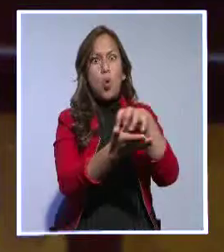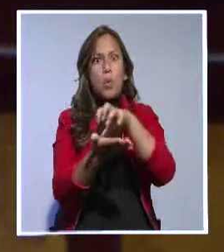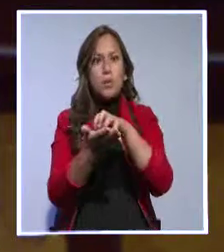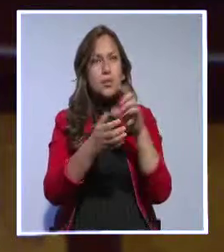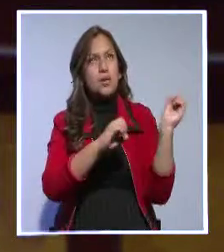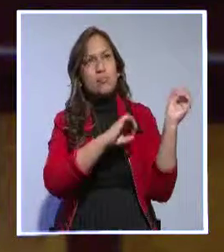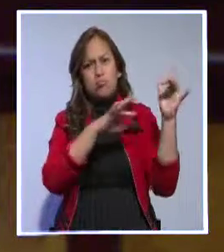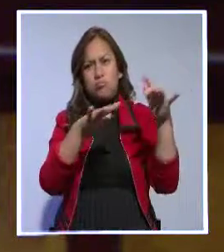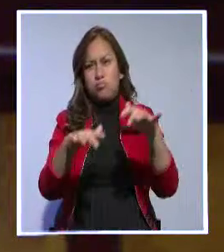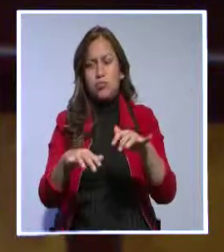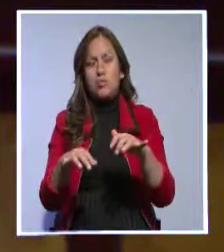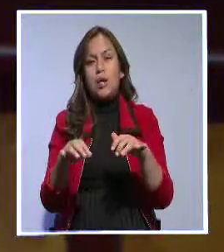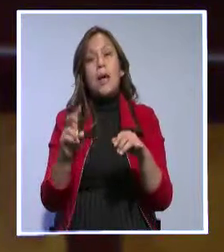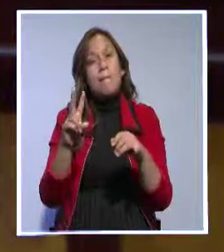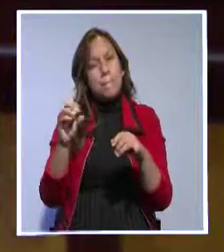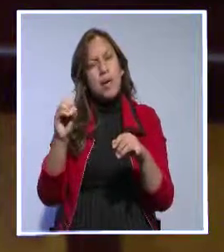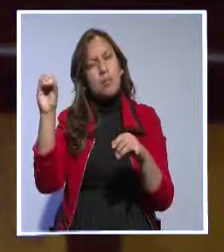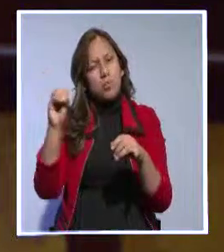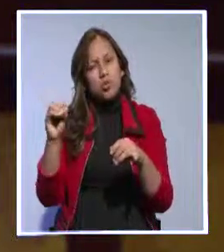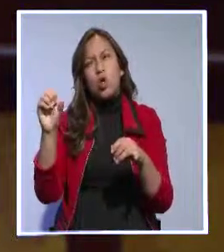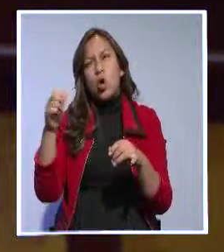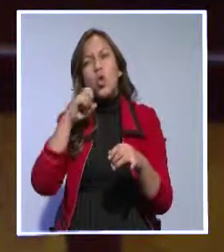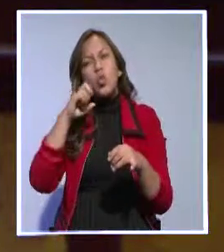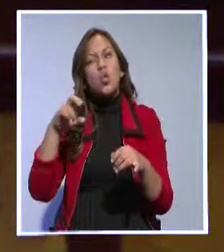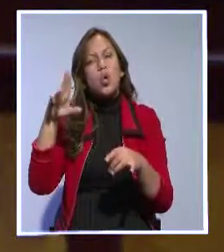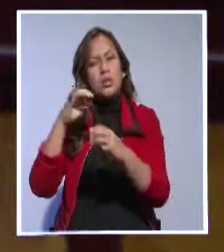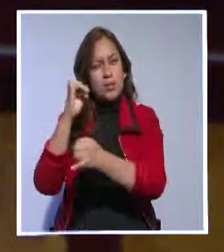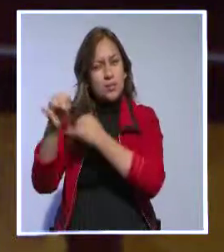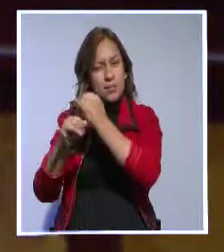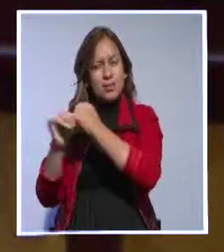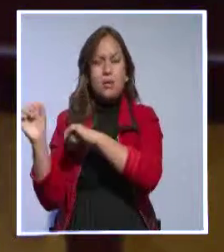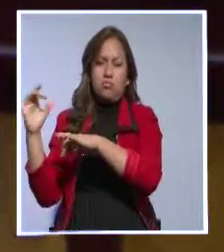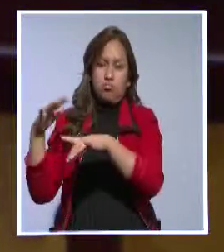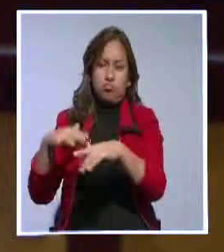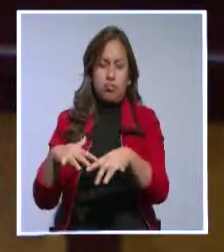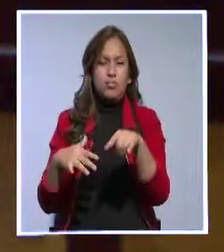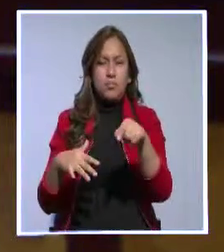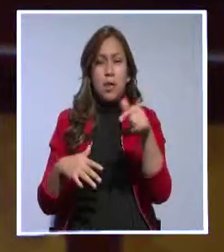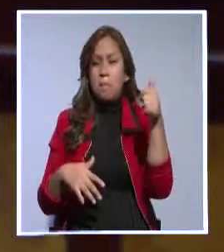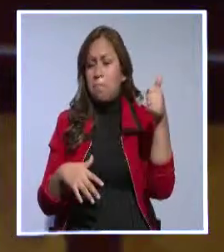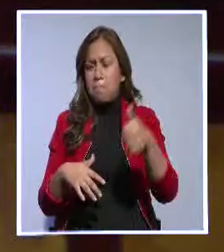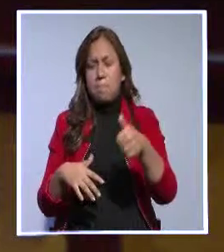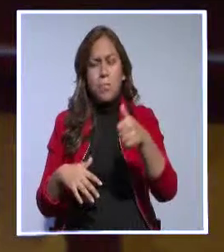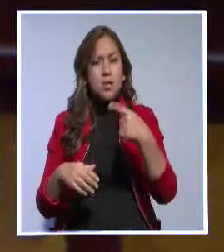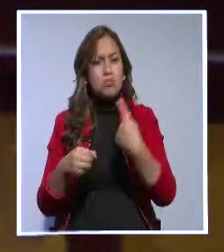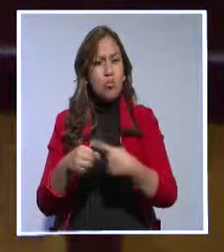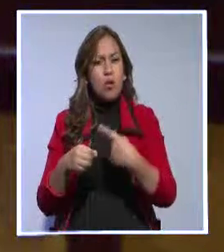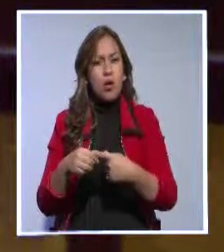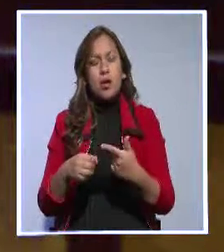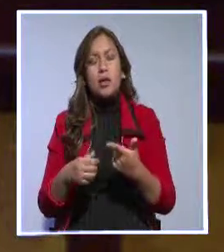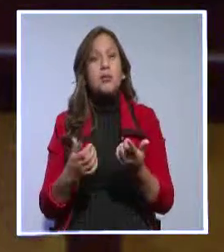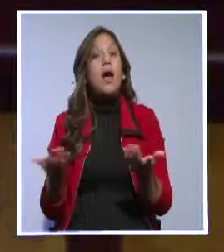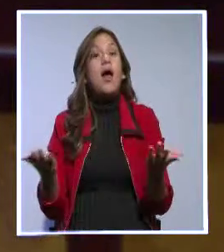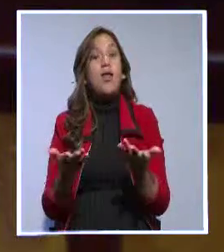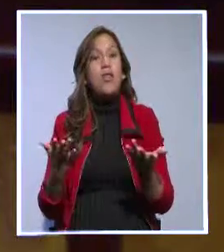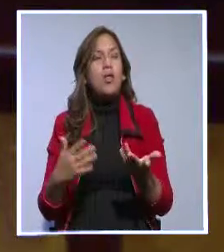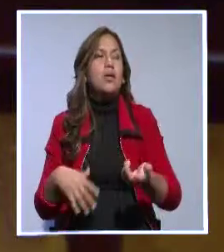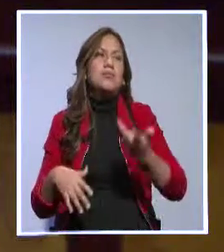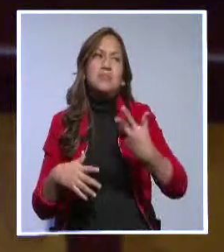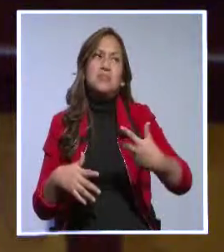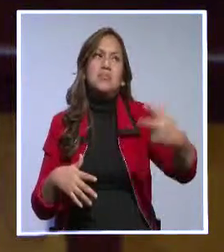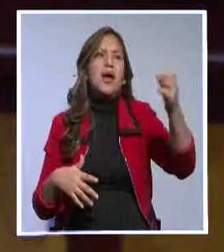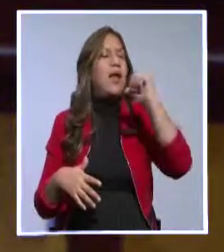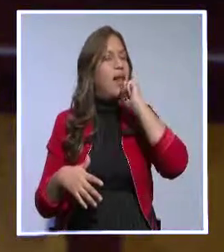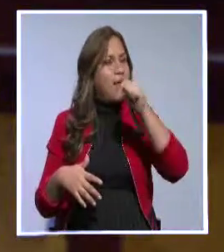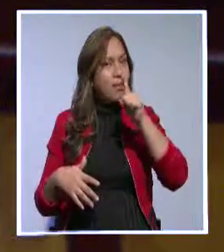pero también hubo algunos que tienes que hicieron disfrutar de las festividades de cuenca de la mama negra y